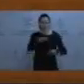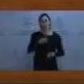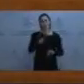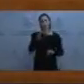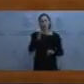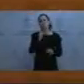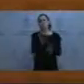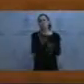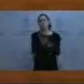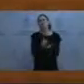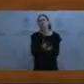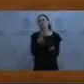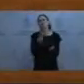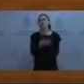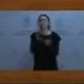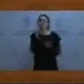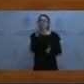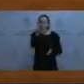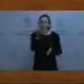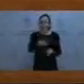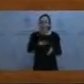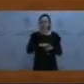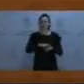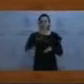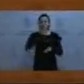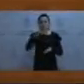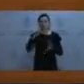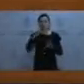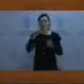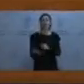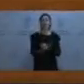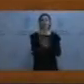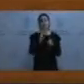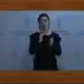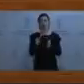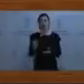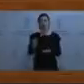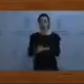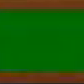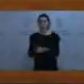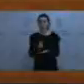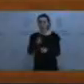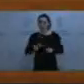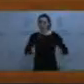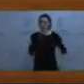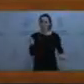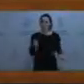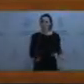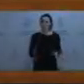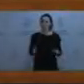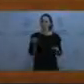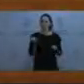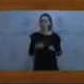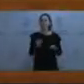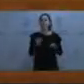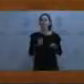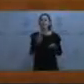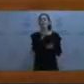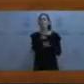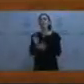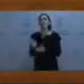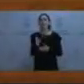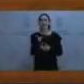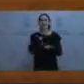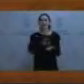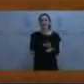a los que sean, con fidelización de las plantillas. Planteen cuál va a ser la cartera de servicios del centro en los próximos